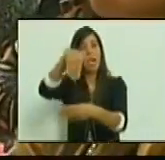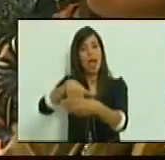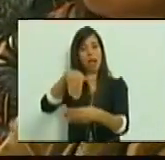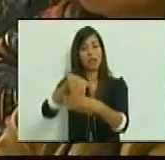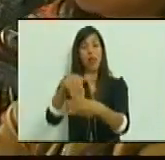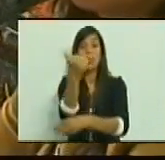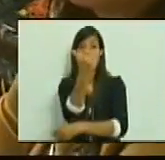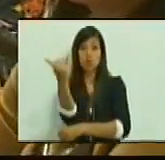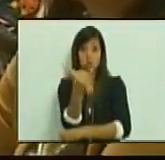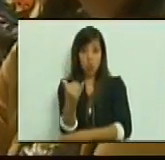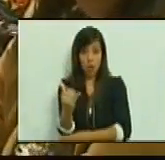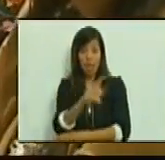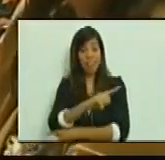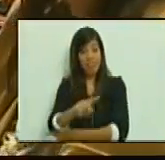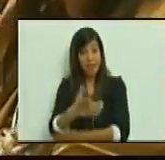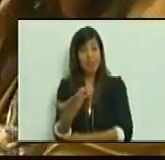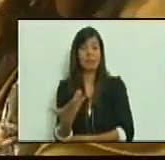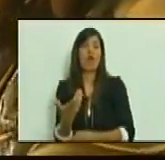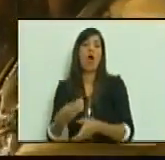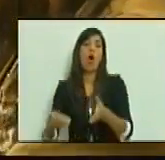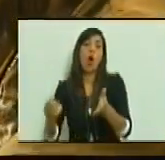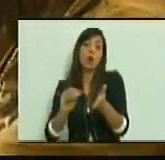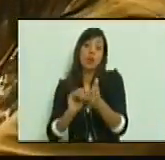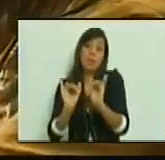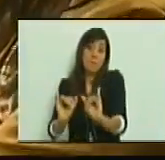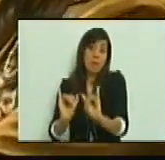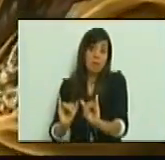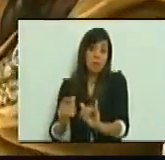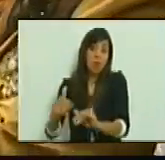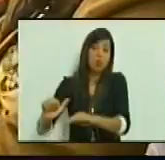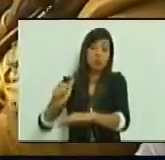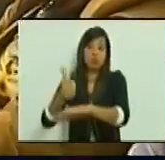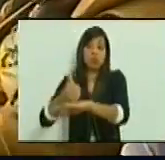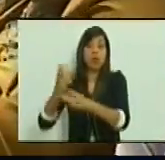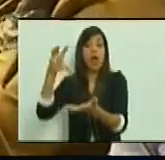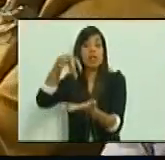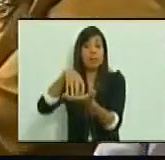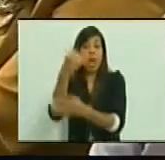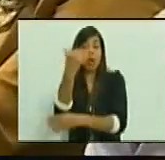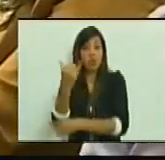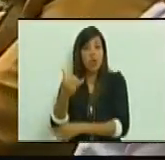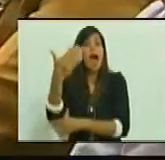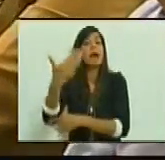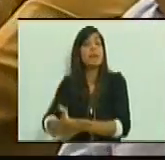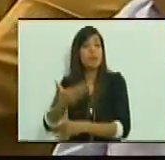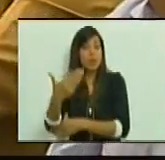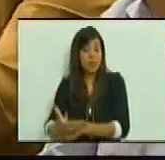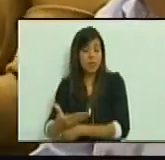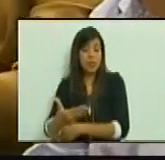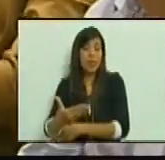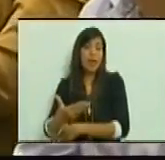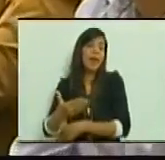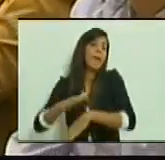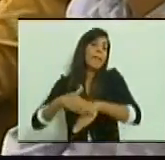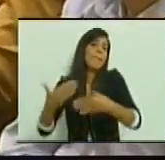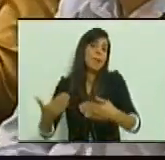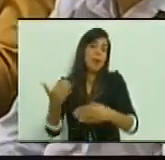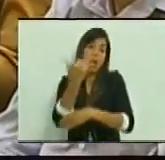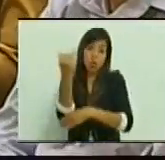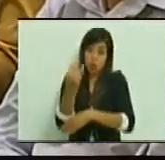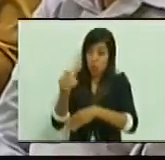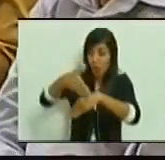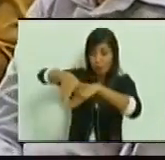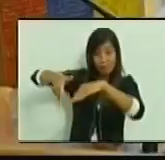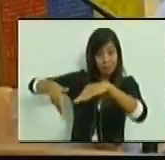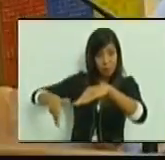el cual debe ser considerado como uno de los más importantes del país, atendiendo en función de la protección de